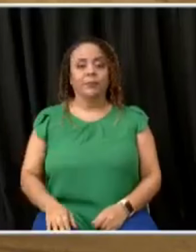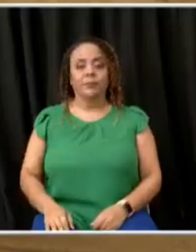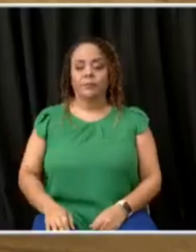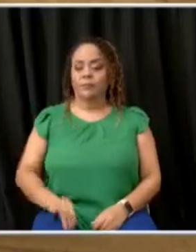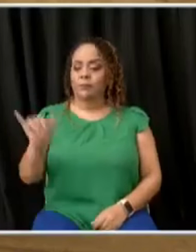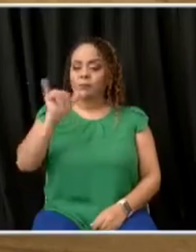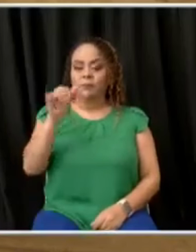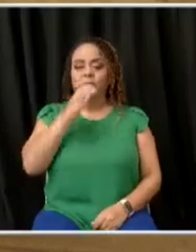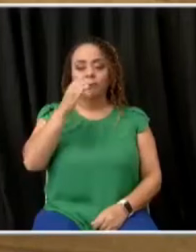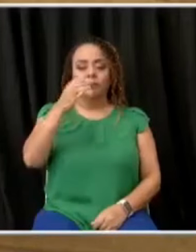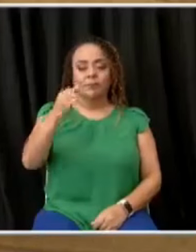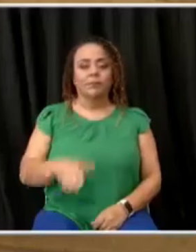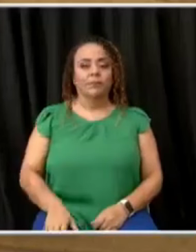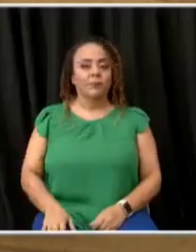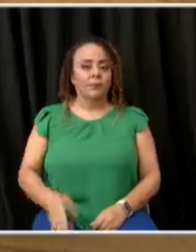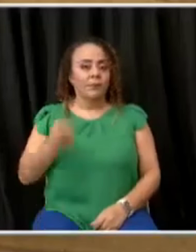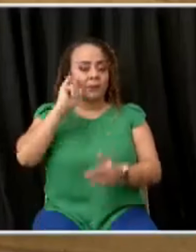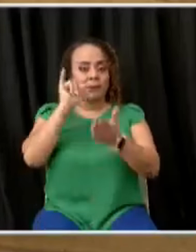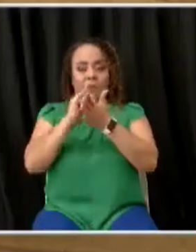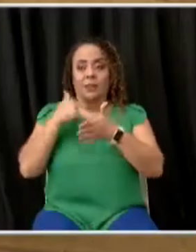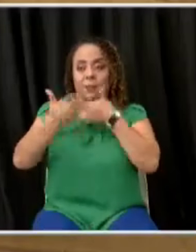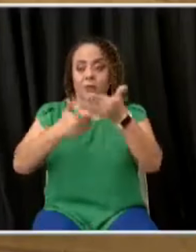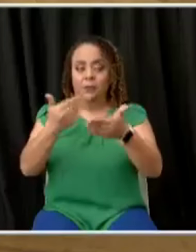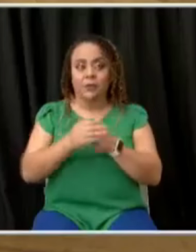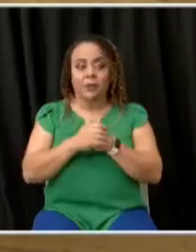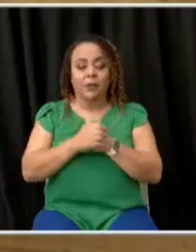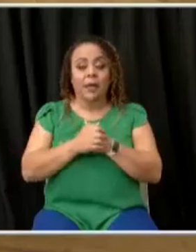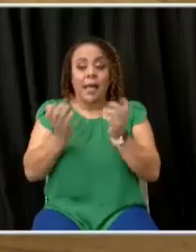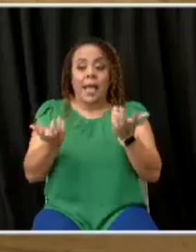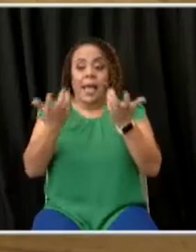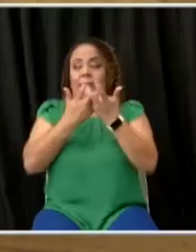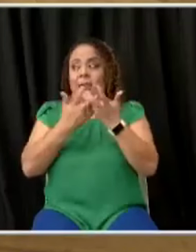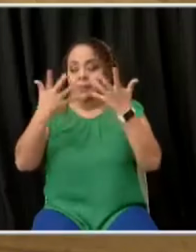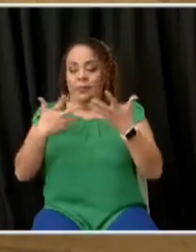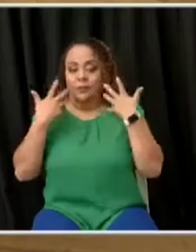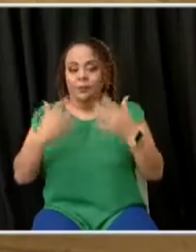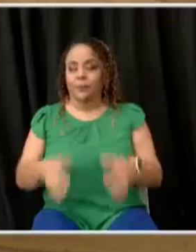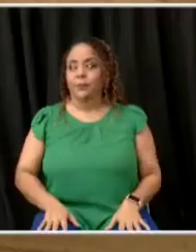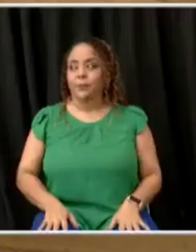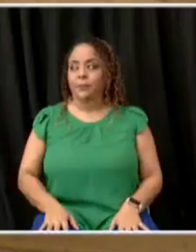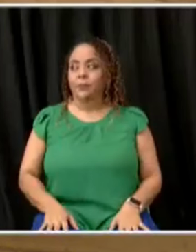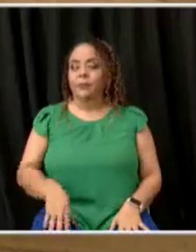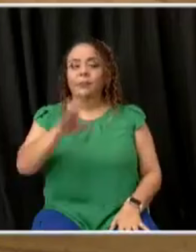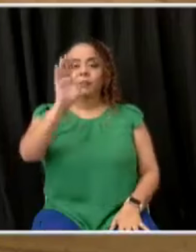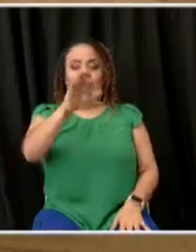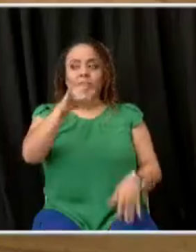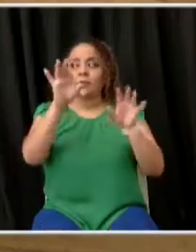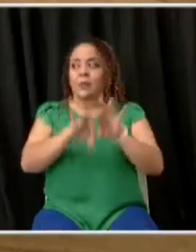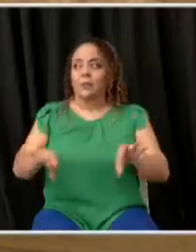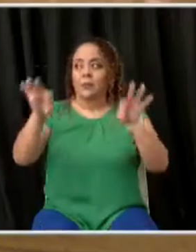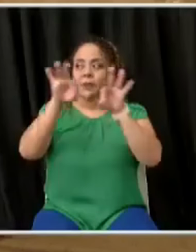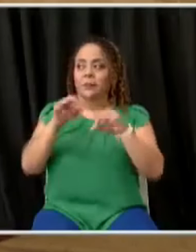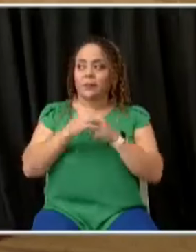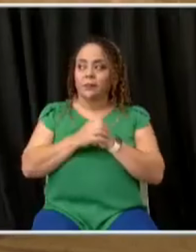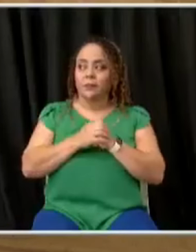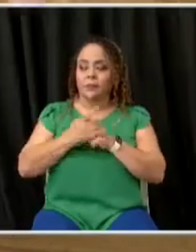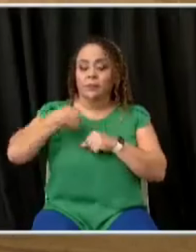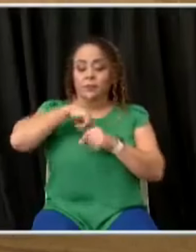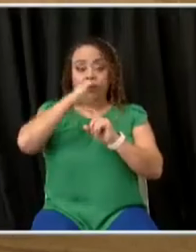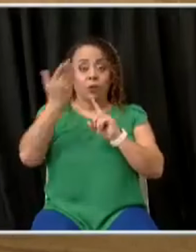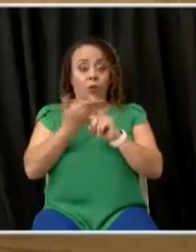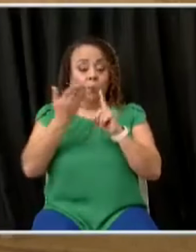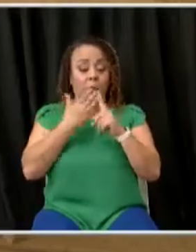mismas recomendaciones para ese proceso de aclimatación. Muy importante entonces. Y si nos da un golpe de calor